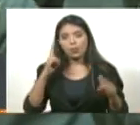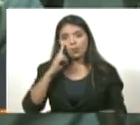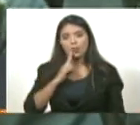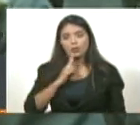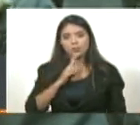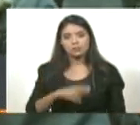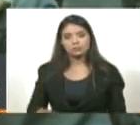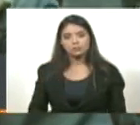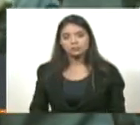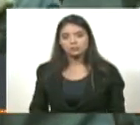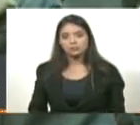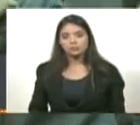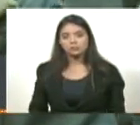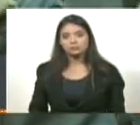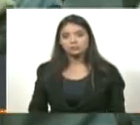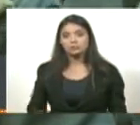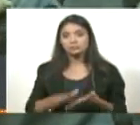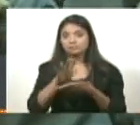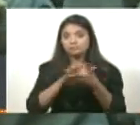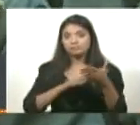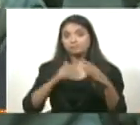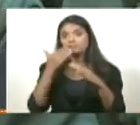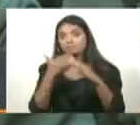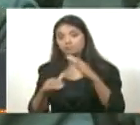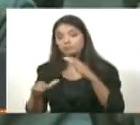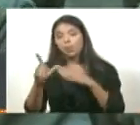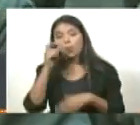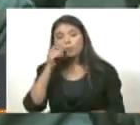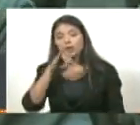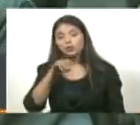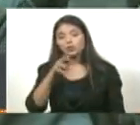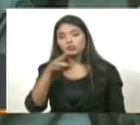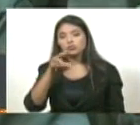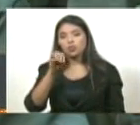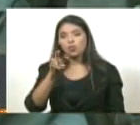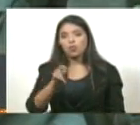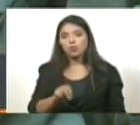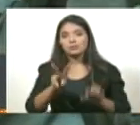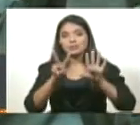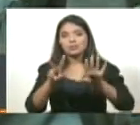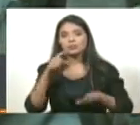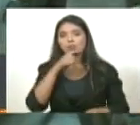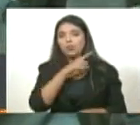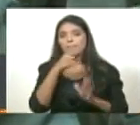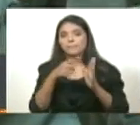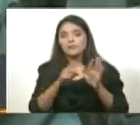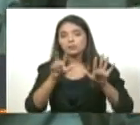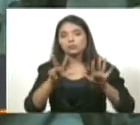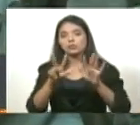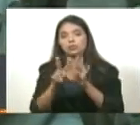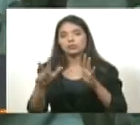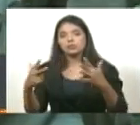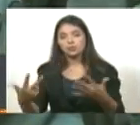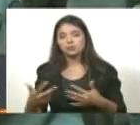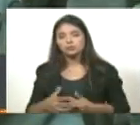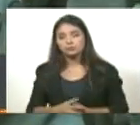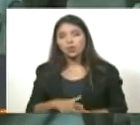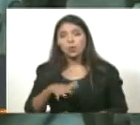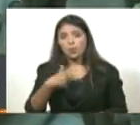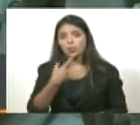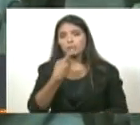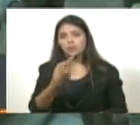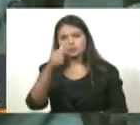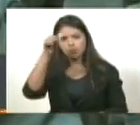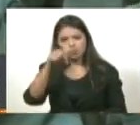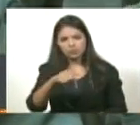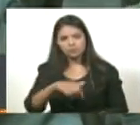Bolívar, en su carta enviada a John Irving, un 7 de octubre de 1818, podemos afirmar